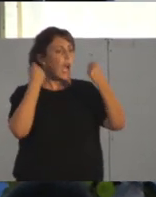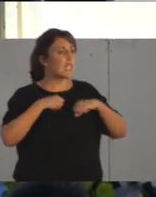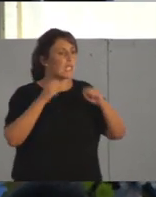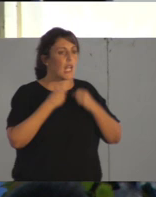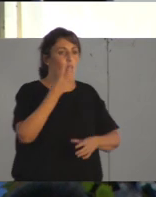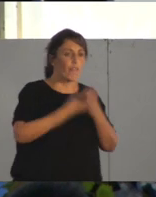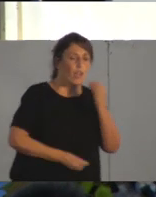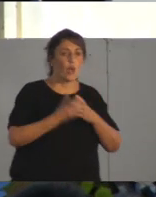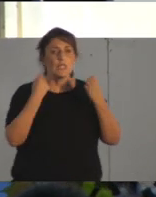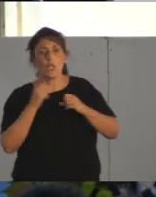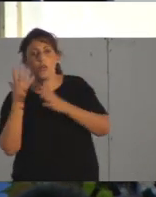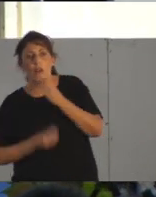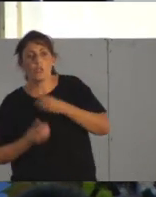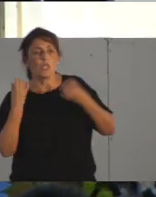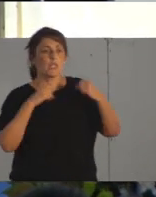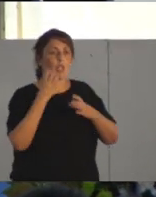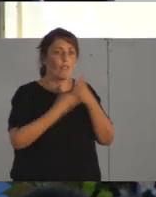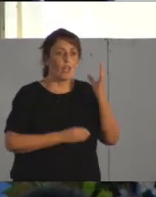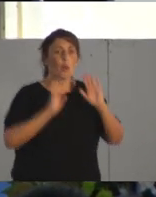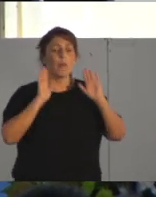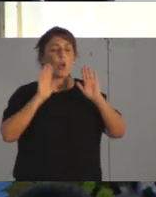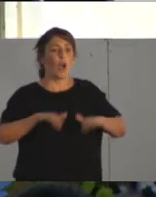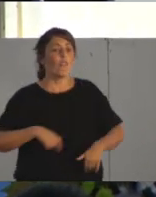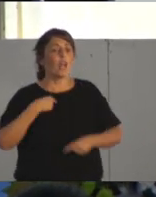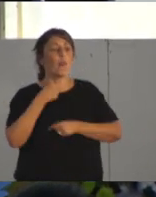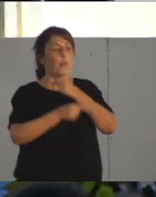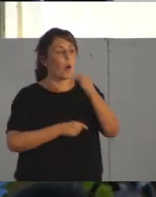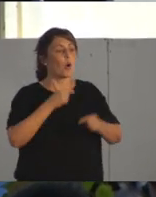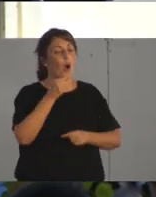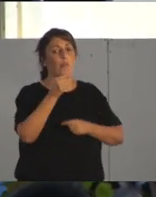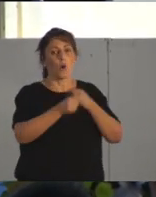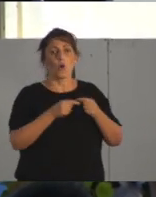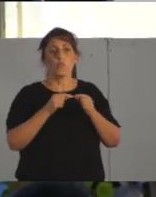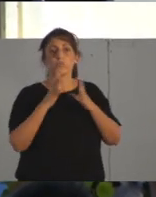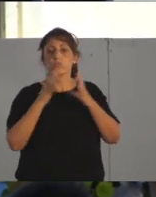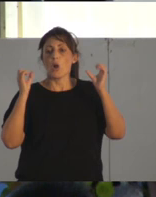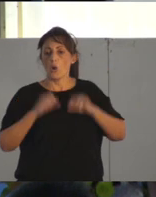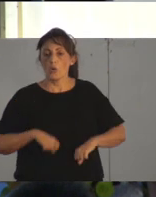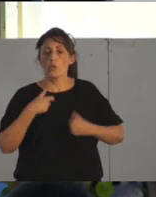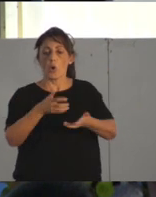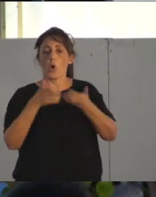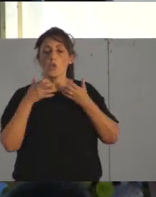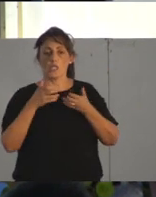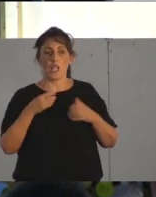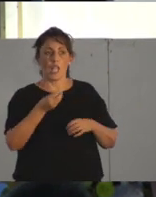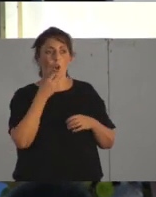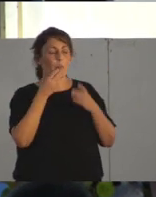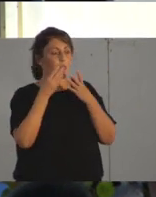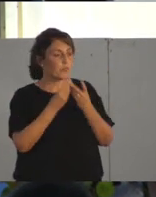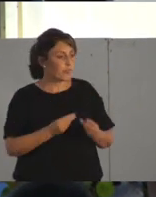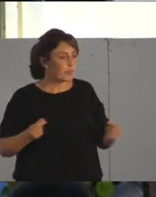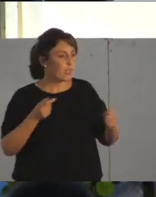continuo, pero bueno, al final, poco a poco, pues llegamos a conseguirlo. Sí que es cierto